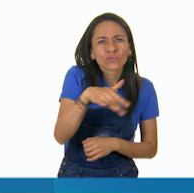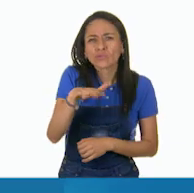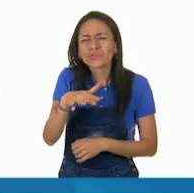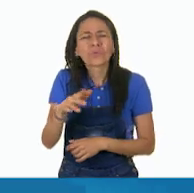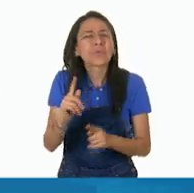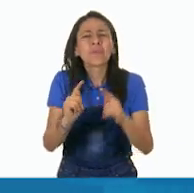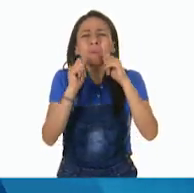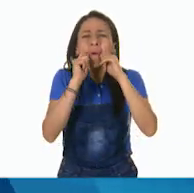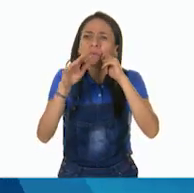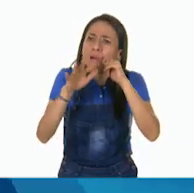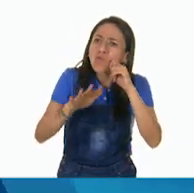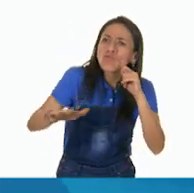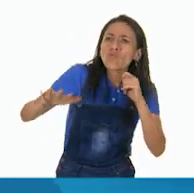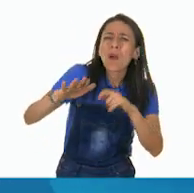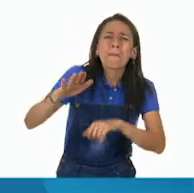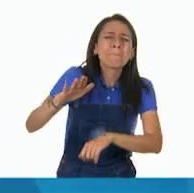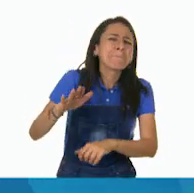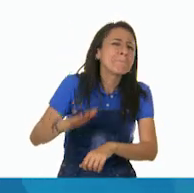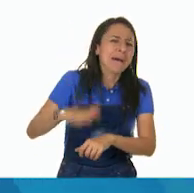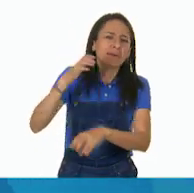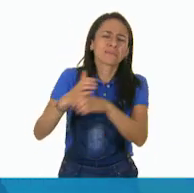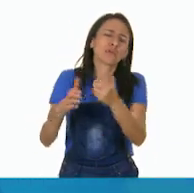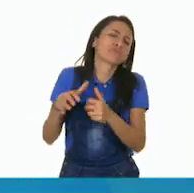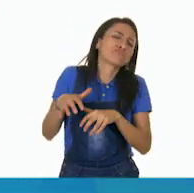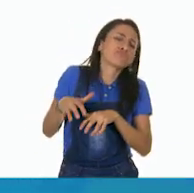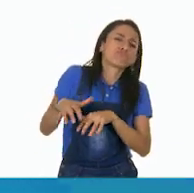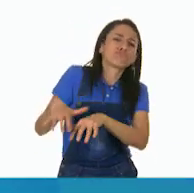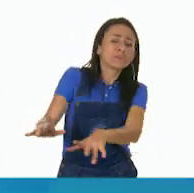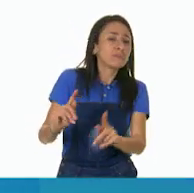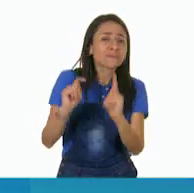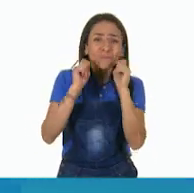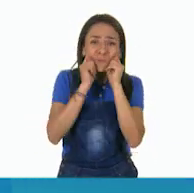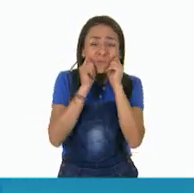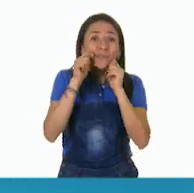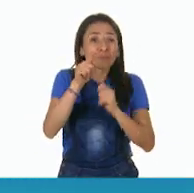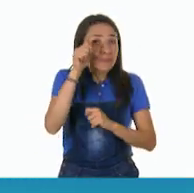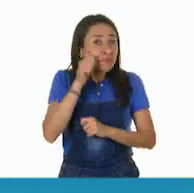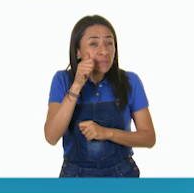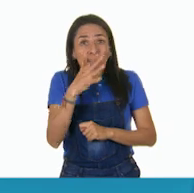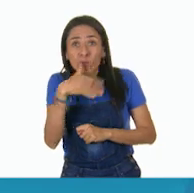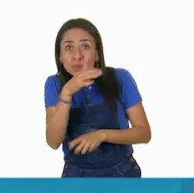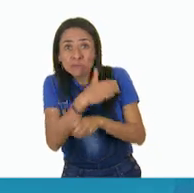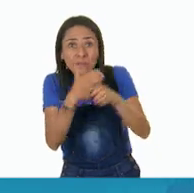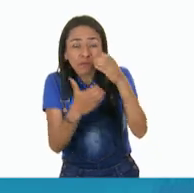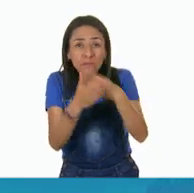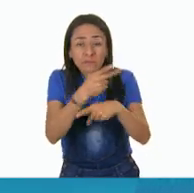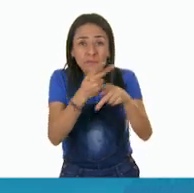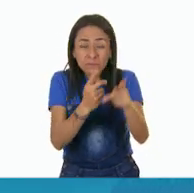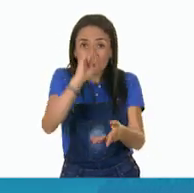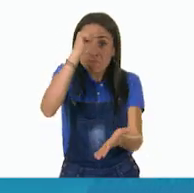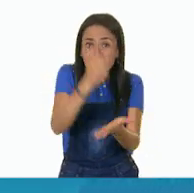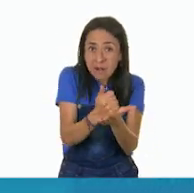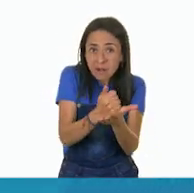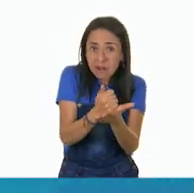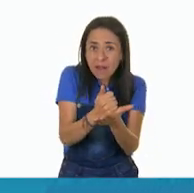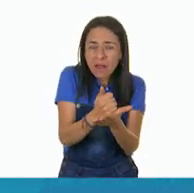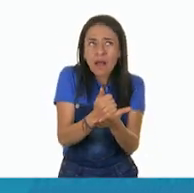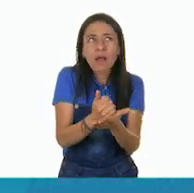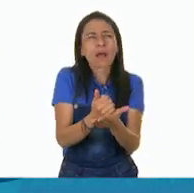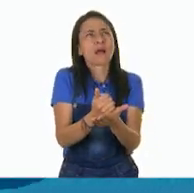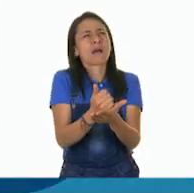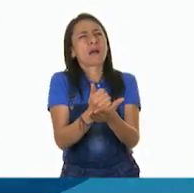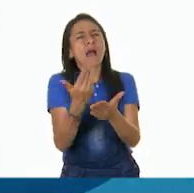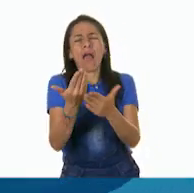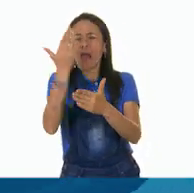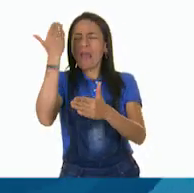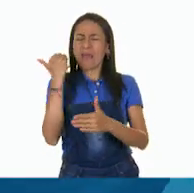más productos si cada vez que compres algo buscas buenos productos sin verles la marca los seguros que encuentres cosas que antes no has visto y quizá